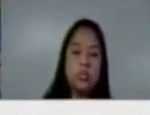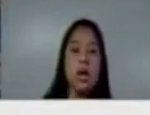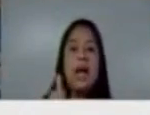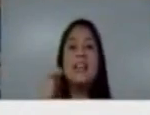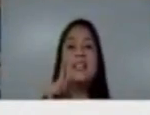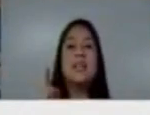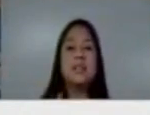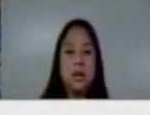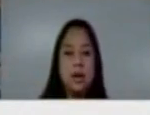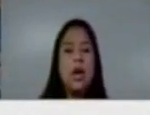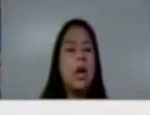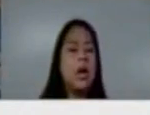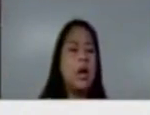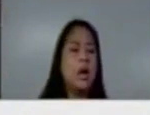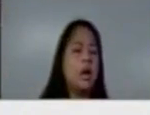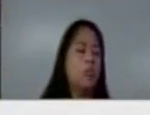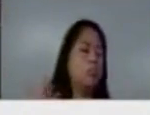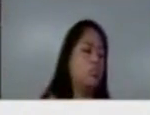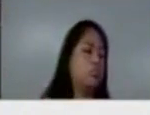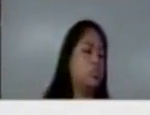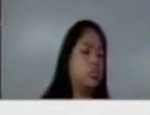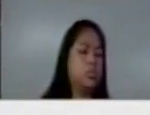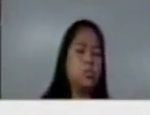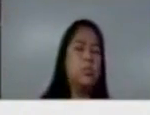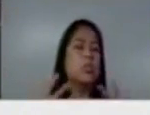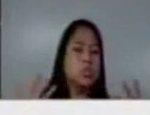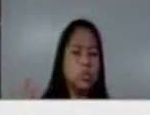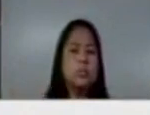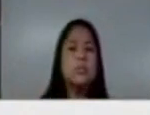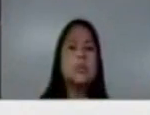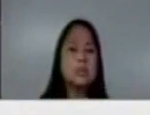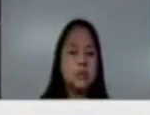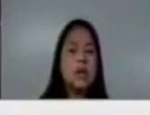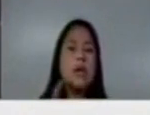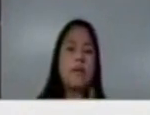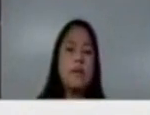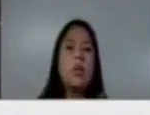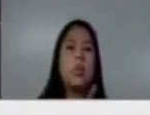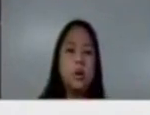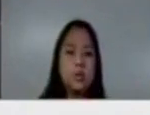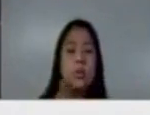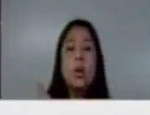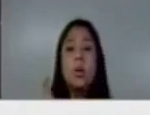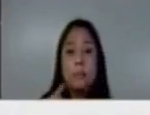ayudaron muchísimo para iniciar esa primera vacunación.